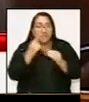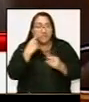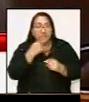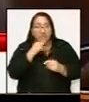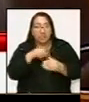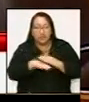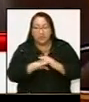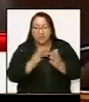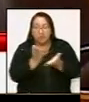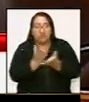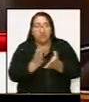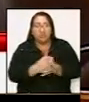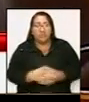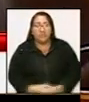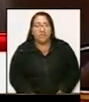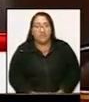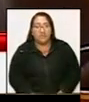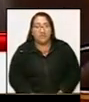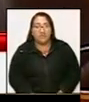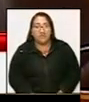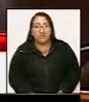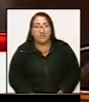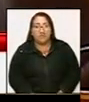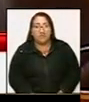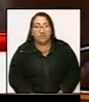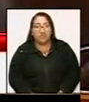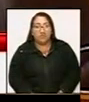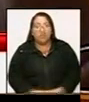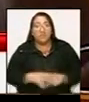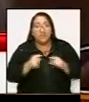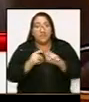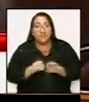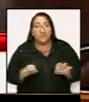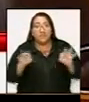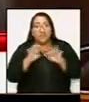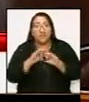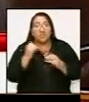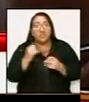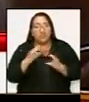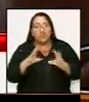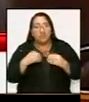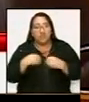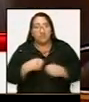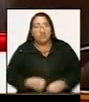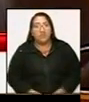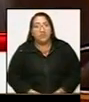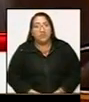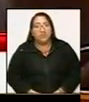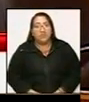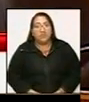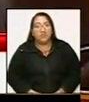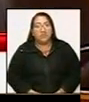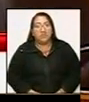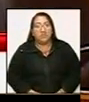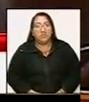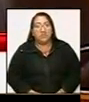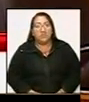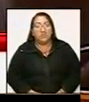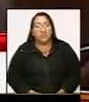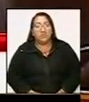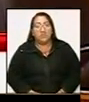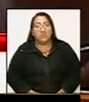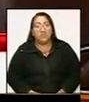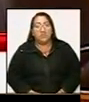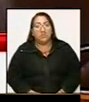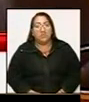género en las escuelas. Y eso es muy importante, y hay que reconocer que el Ministerio de Educación,